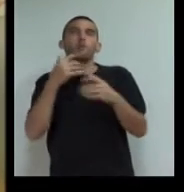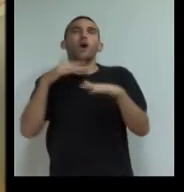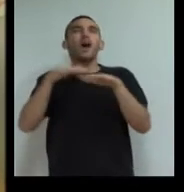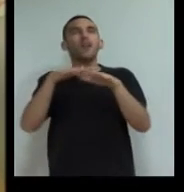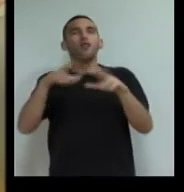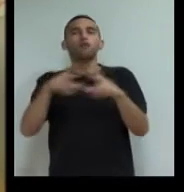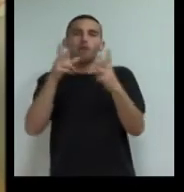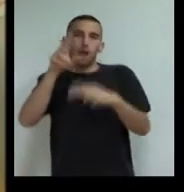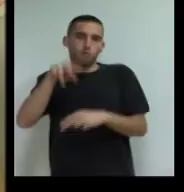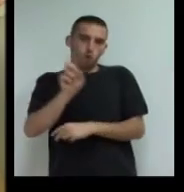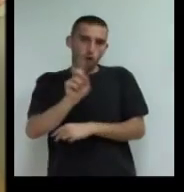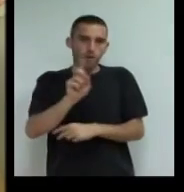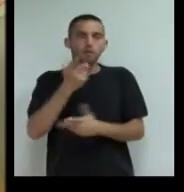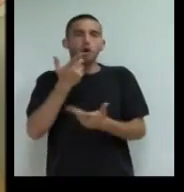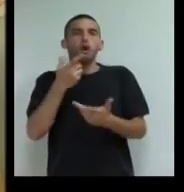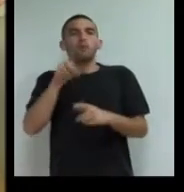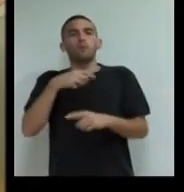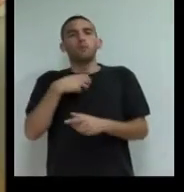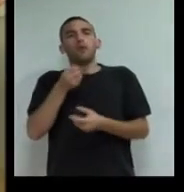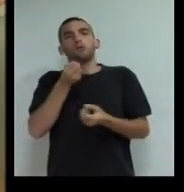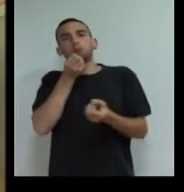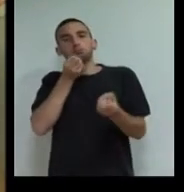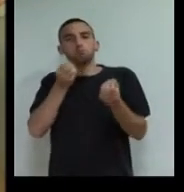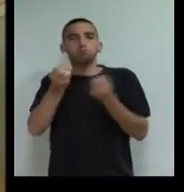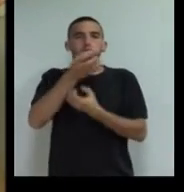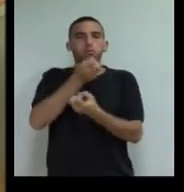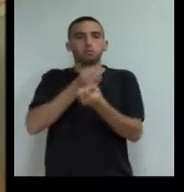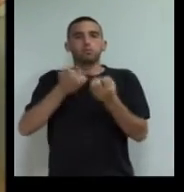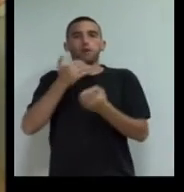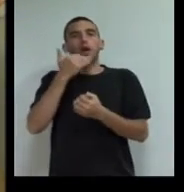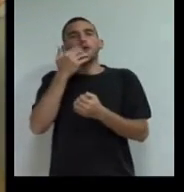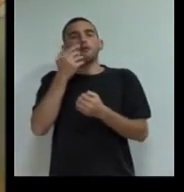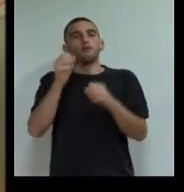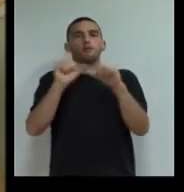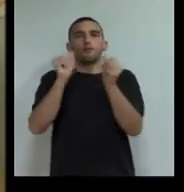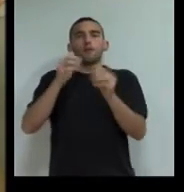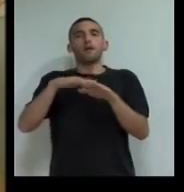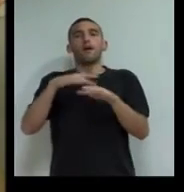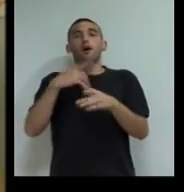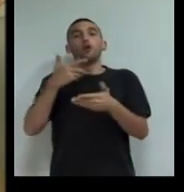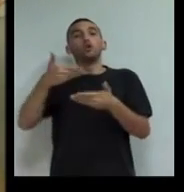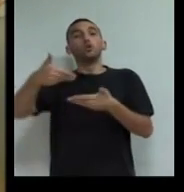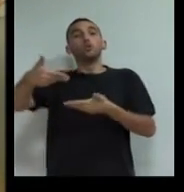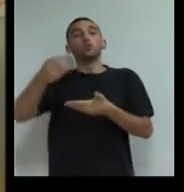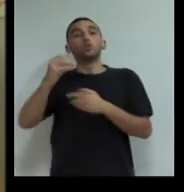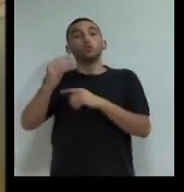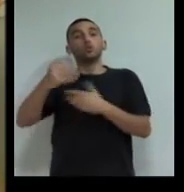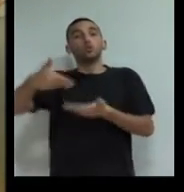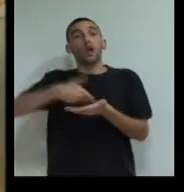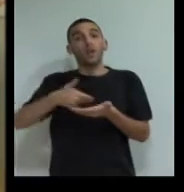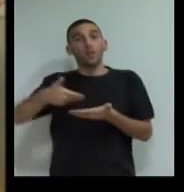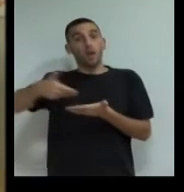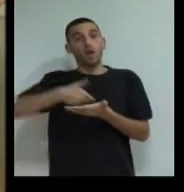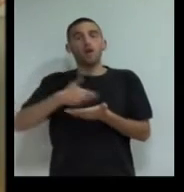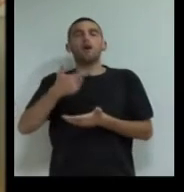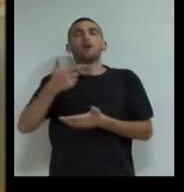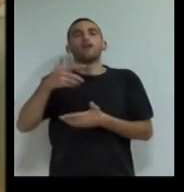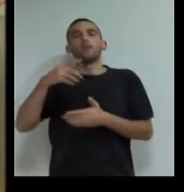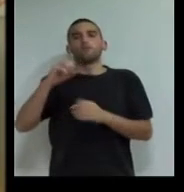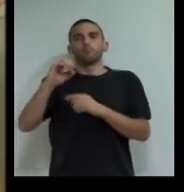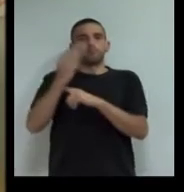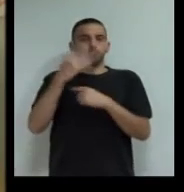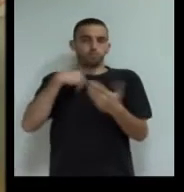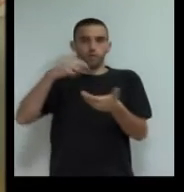no pretende serlo, pero bueno, un poco que también como otro método de canalización de las sugerencias, porque normalmente siempre estamos